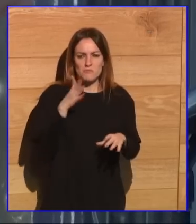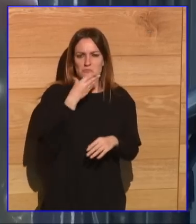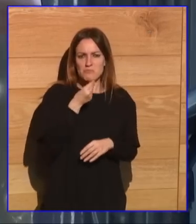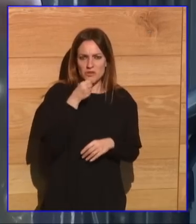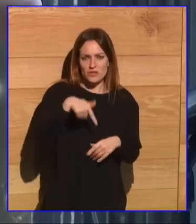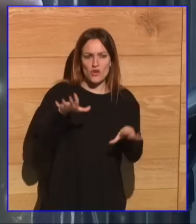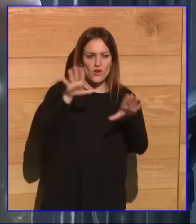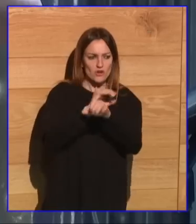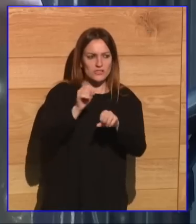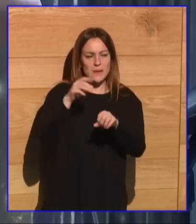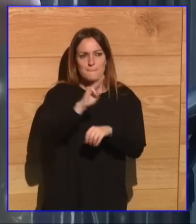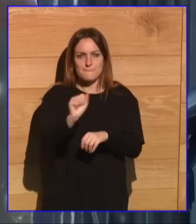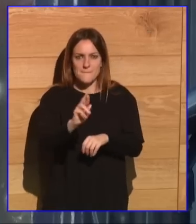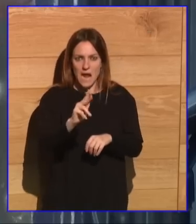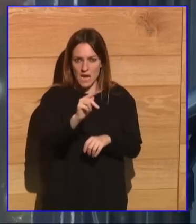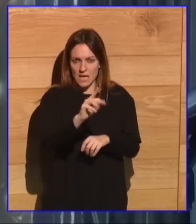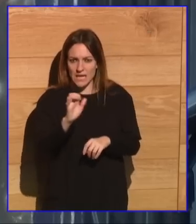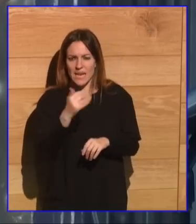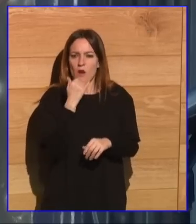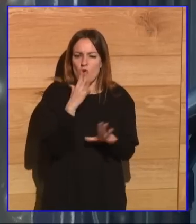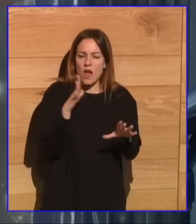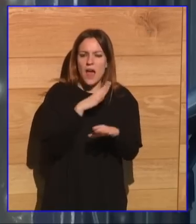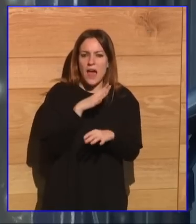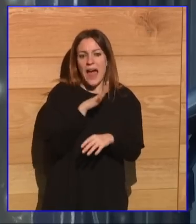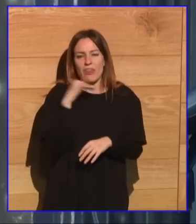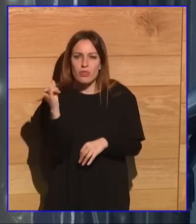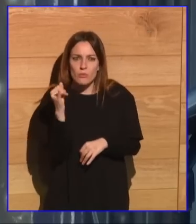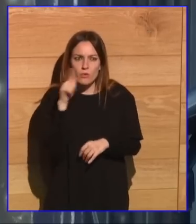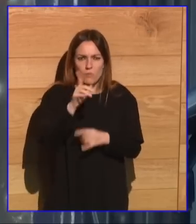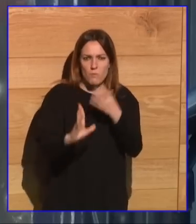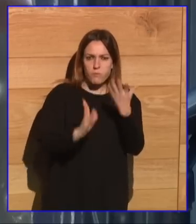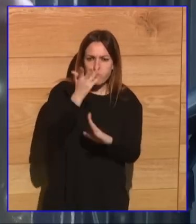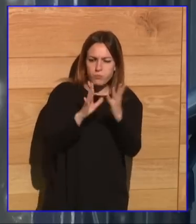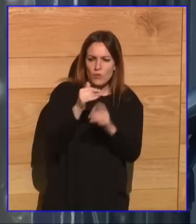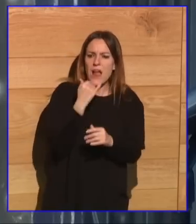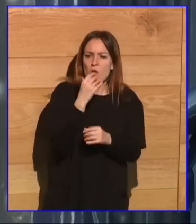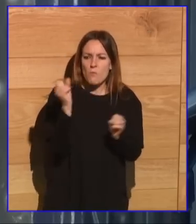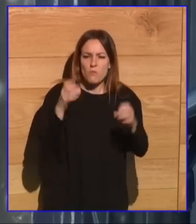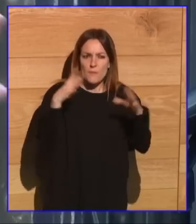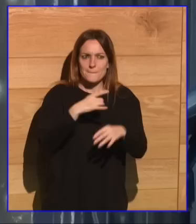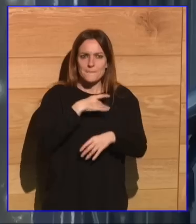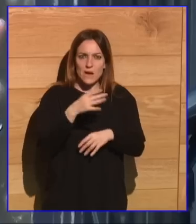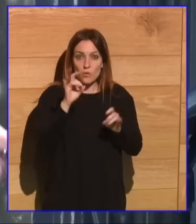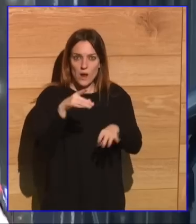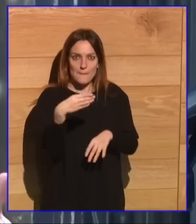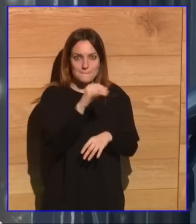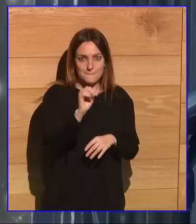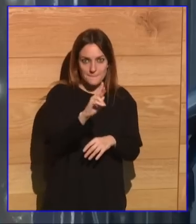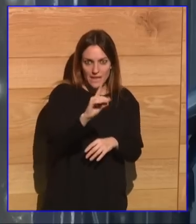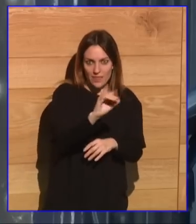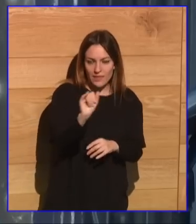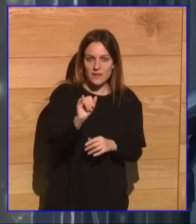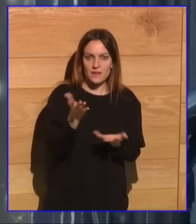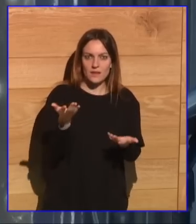sea azul y de repente algo estalle en llamas, o tengas un personaje completamente iluminado en blanco, como en Birdie, que además se parecen mucho las dos películas en términos